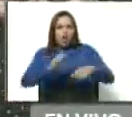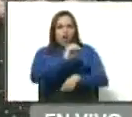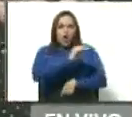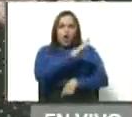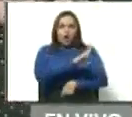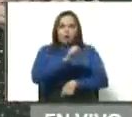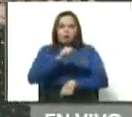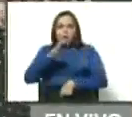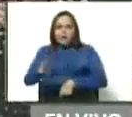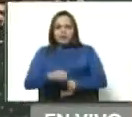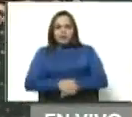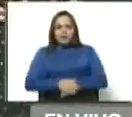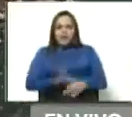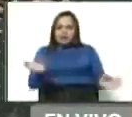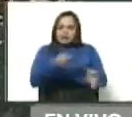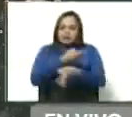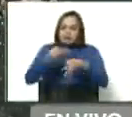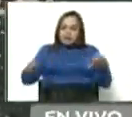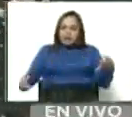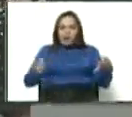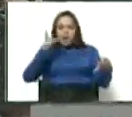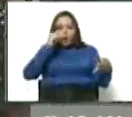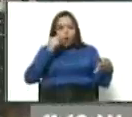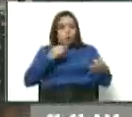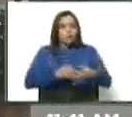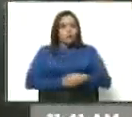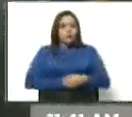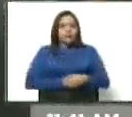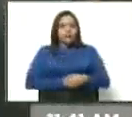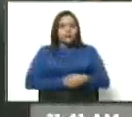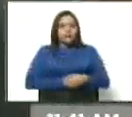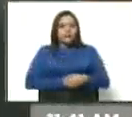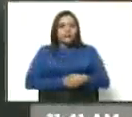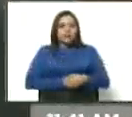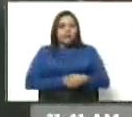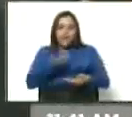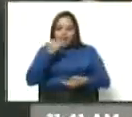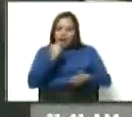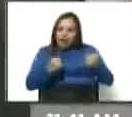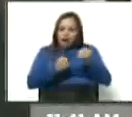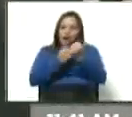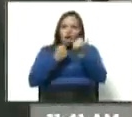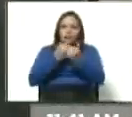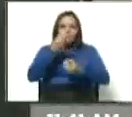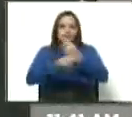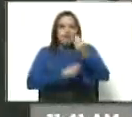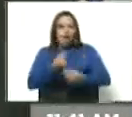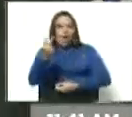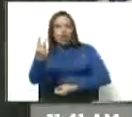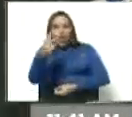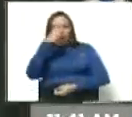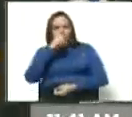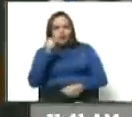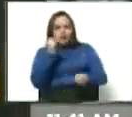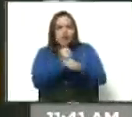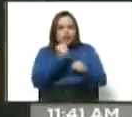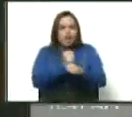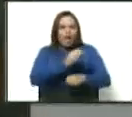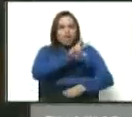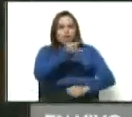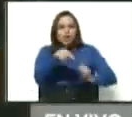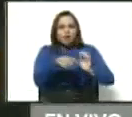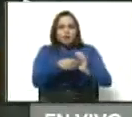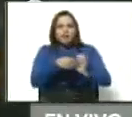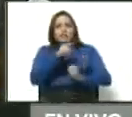al excelentísimo mohammed barkindo por todo el apoyo brindado durante sus dos períodos de gestión desde el 2016 al